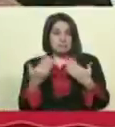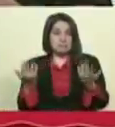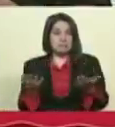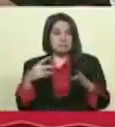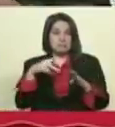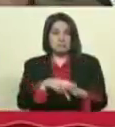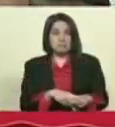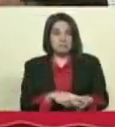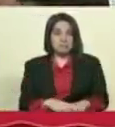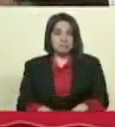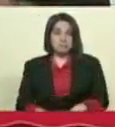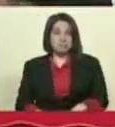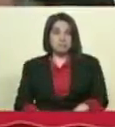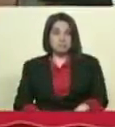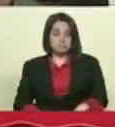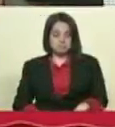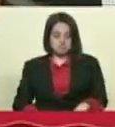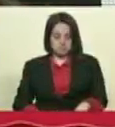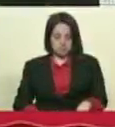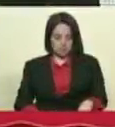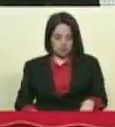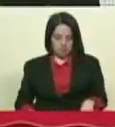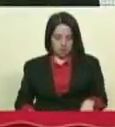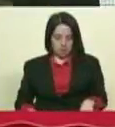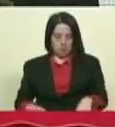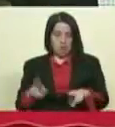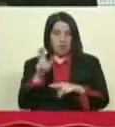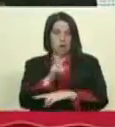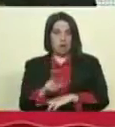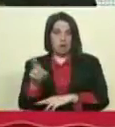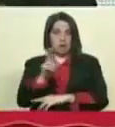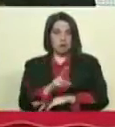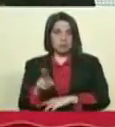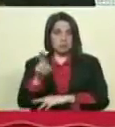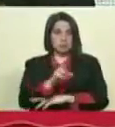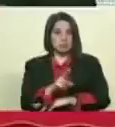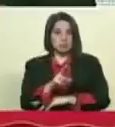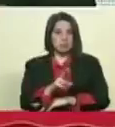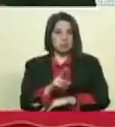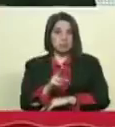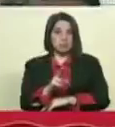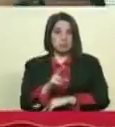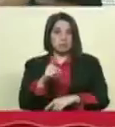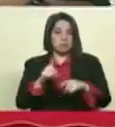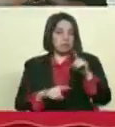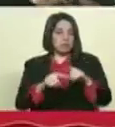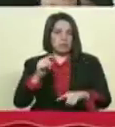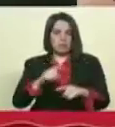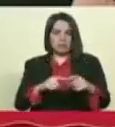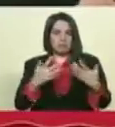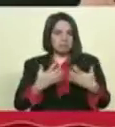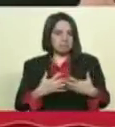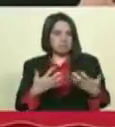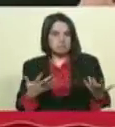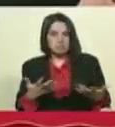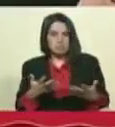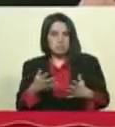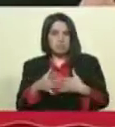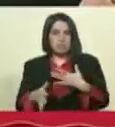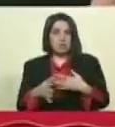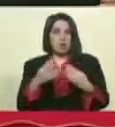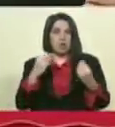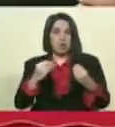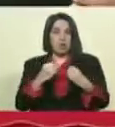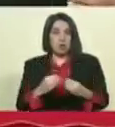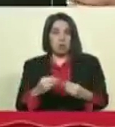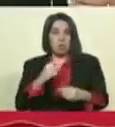para atacar el uso desmedido, inclusive, de instrumentos que no están para eso, como los medios de comunicación,